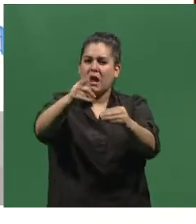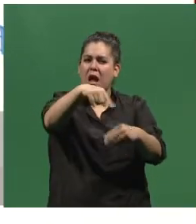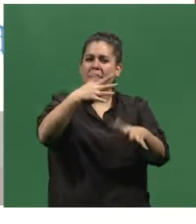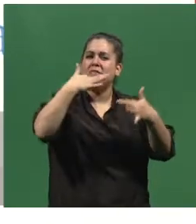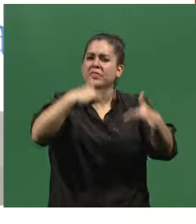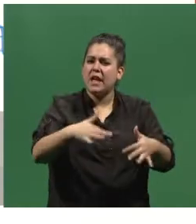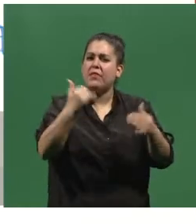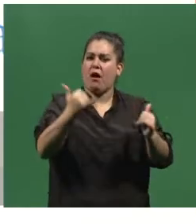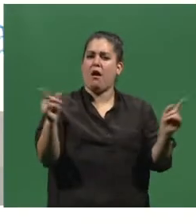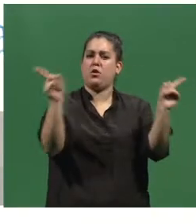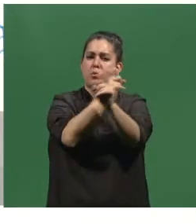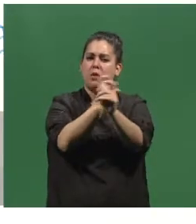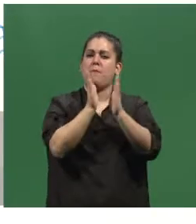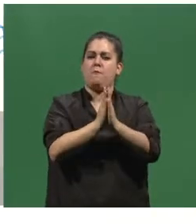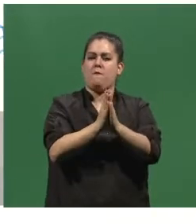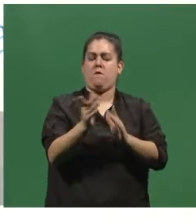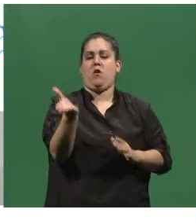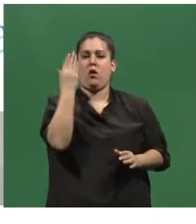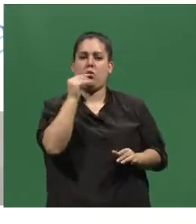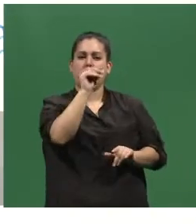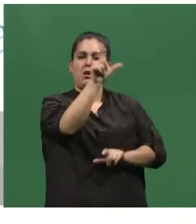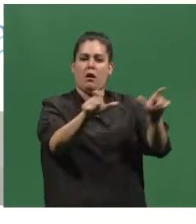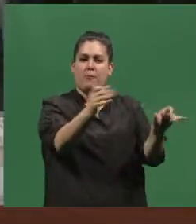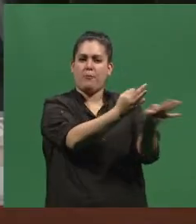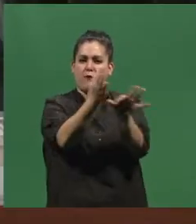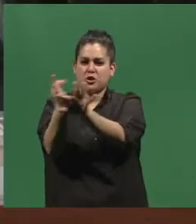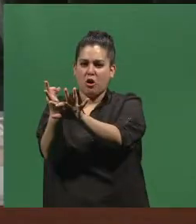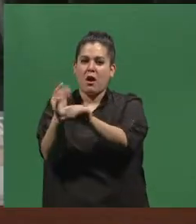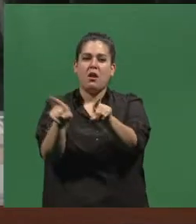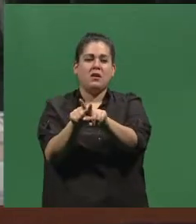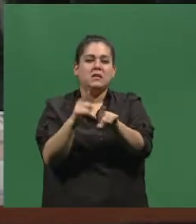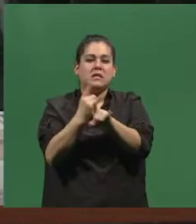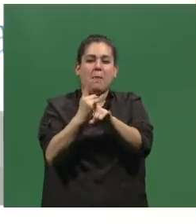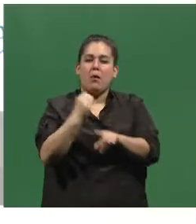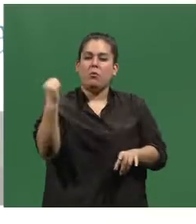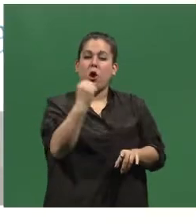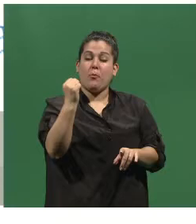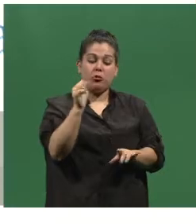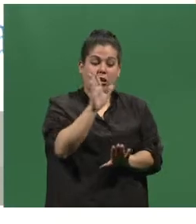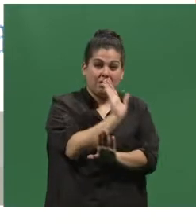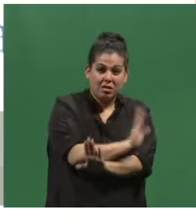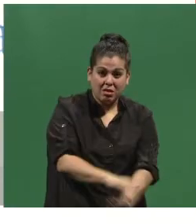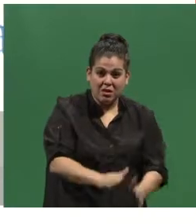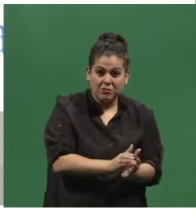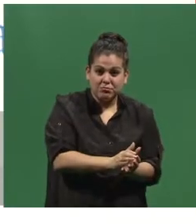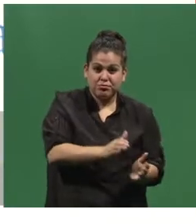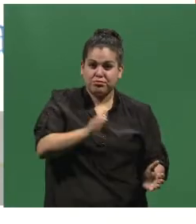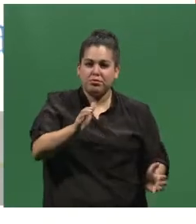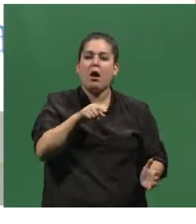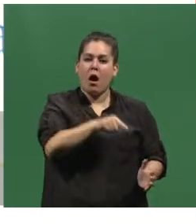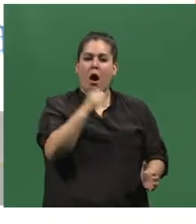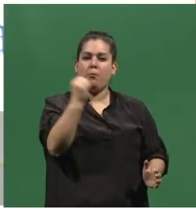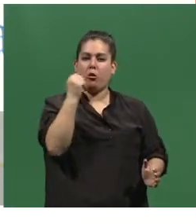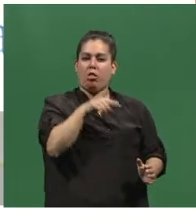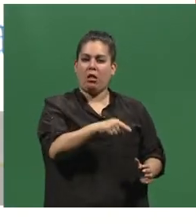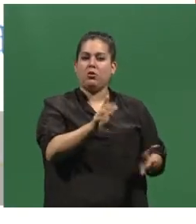es la magnitud del problema, y que escuchen a las nutricionistas de cómo los primeros años de edad son los fundamentales en los procesos de